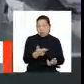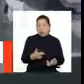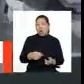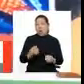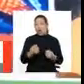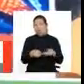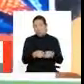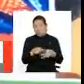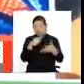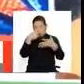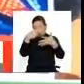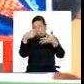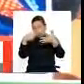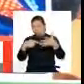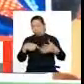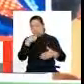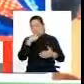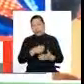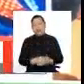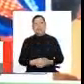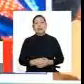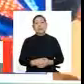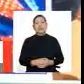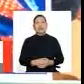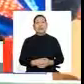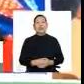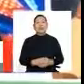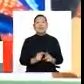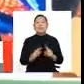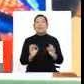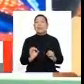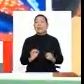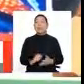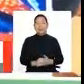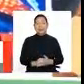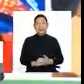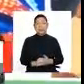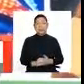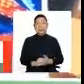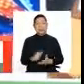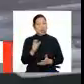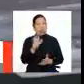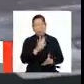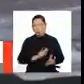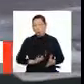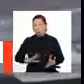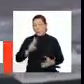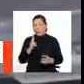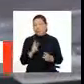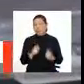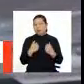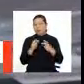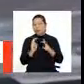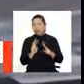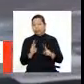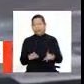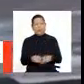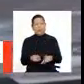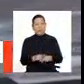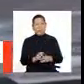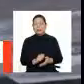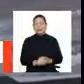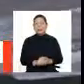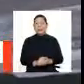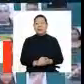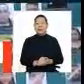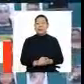y drogas. Hemos realizado simultáneamente intervenciones a nivel nacional y también hemos realizado